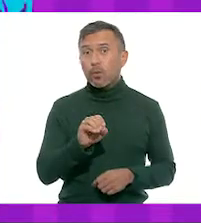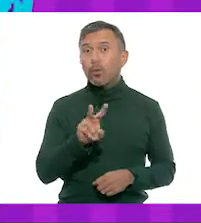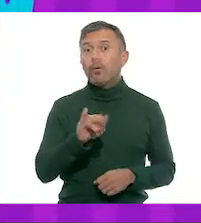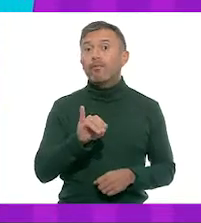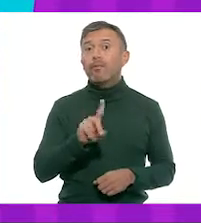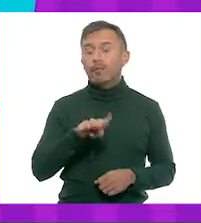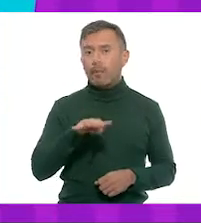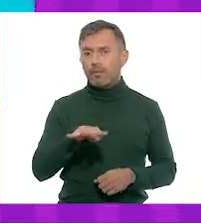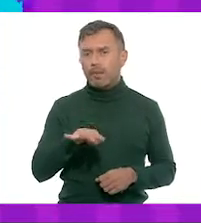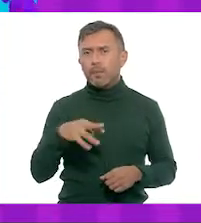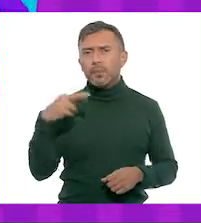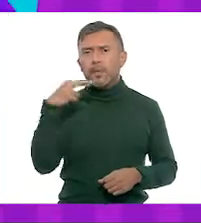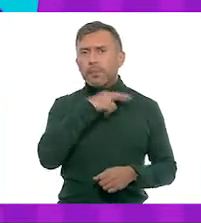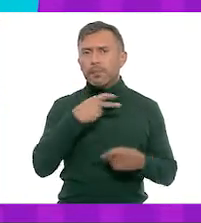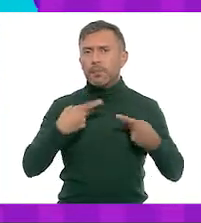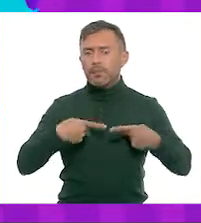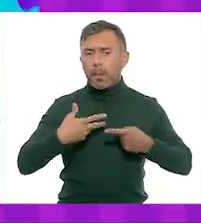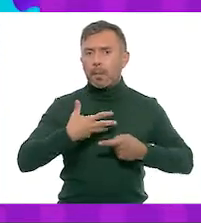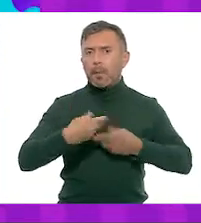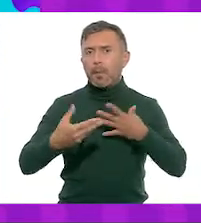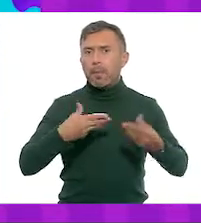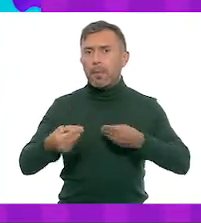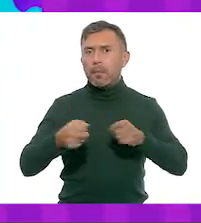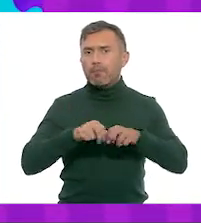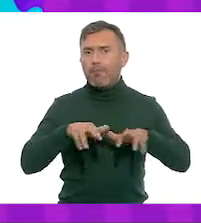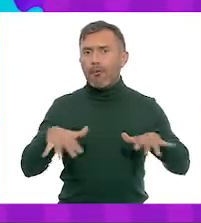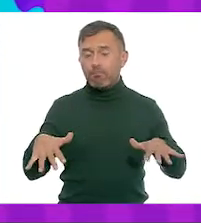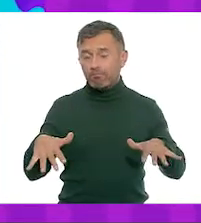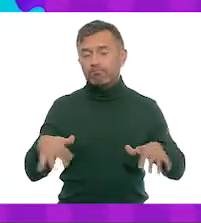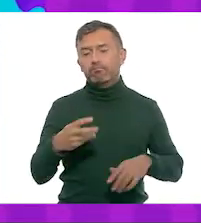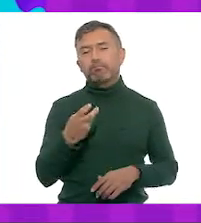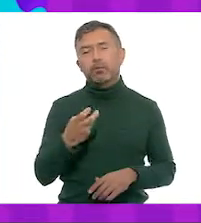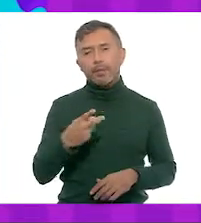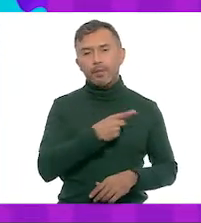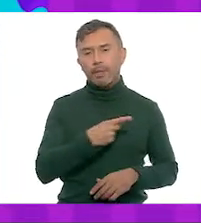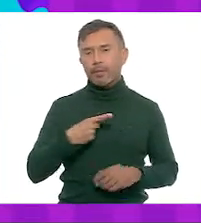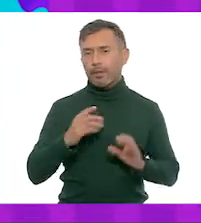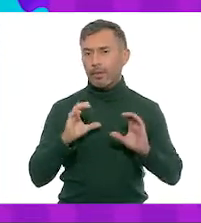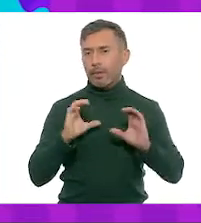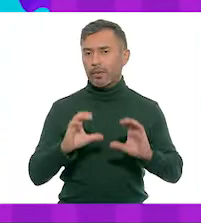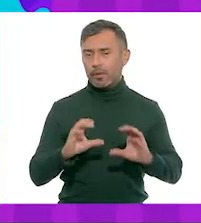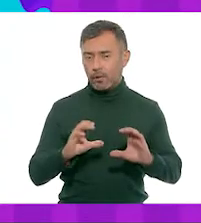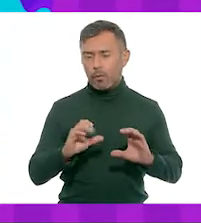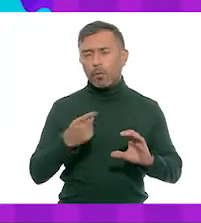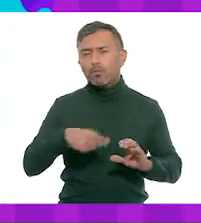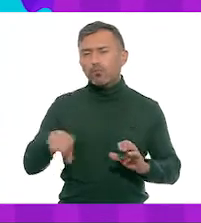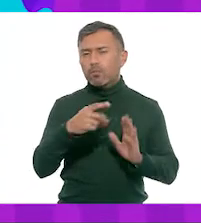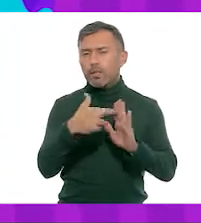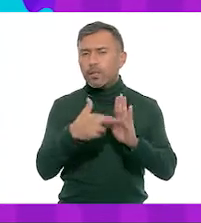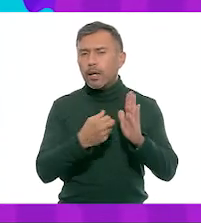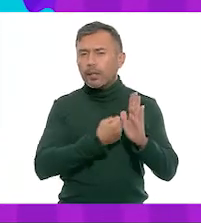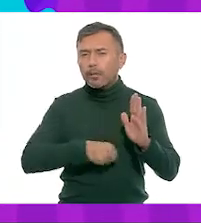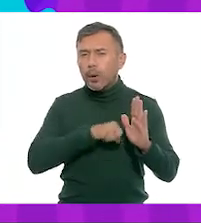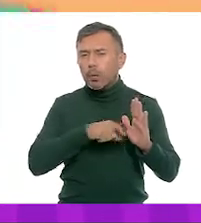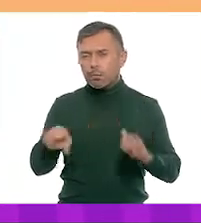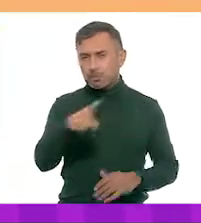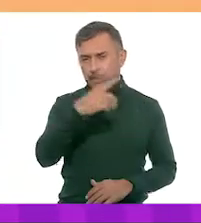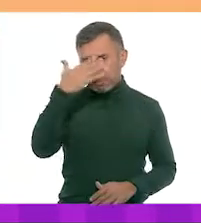las personas. Por eso hay que continuar cuidándonos siguiendo las buenas prácticas que ya todos conocemos para evitar